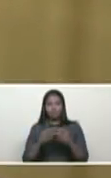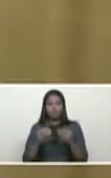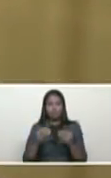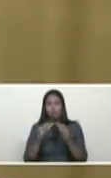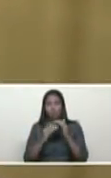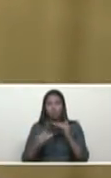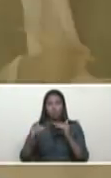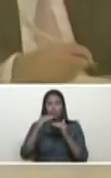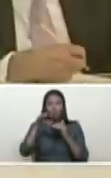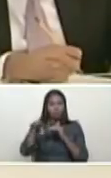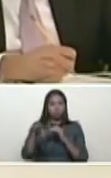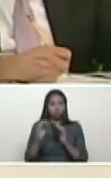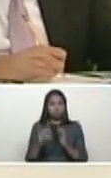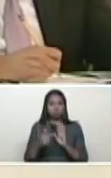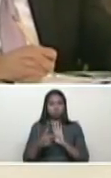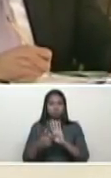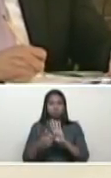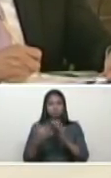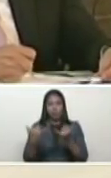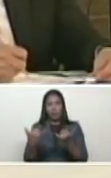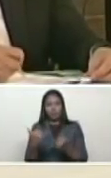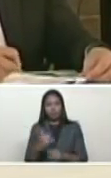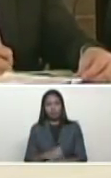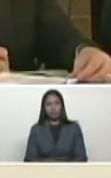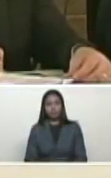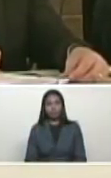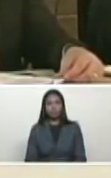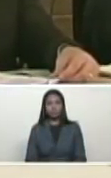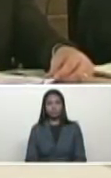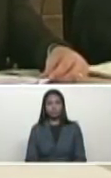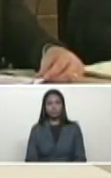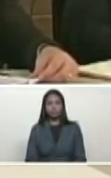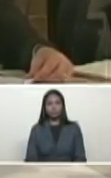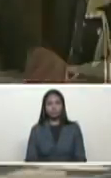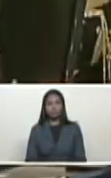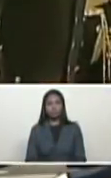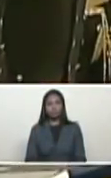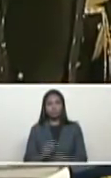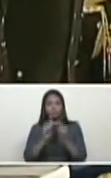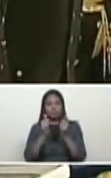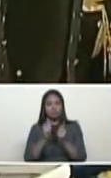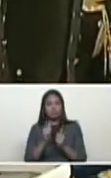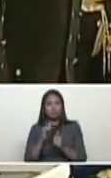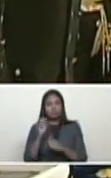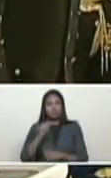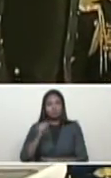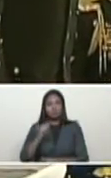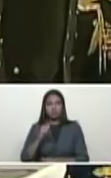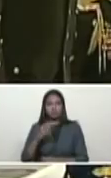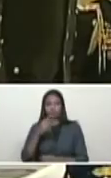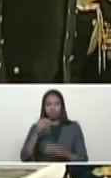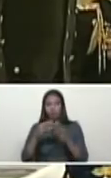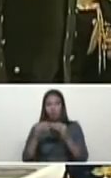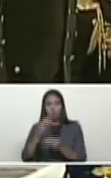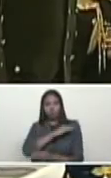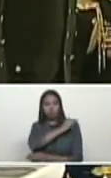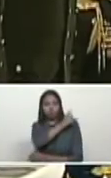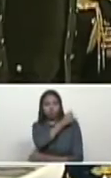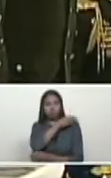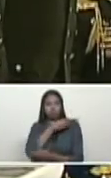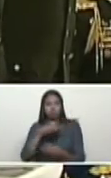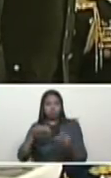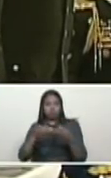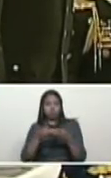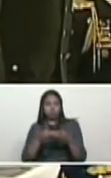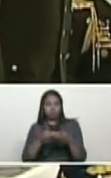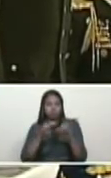mayor superior presente comandante estratégico operacional jefe el estado mayor del comando estratégico